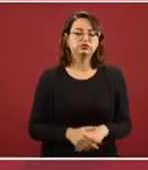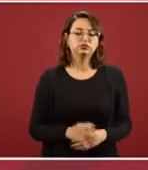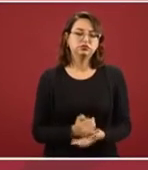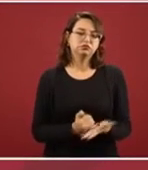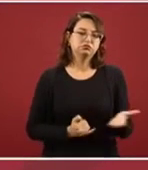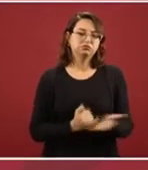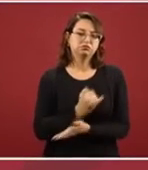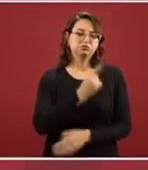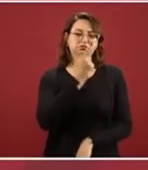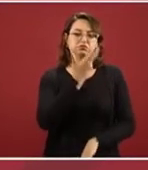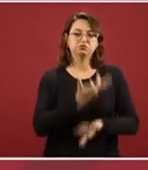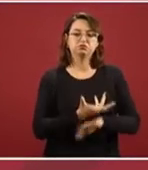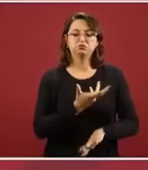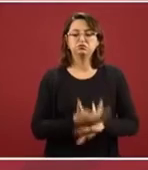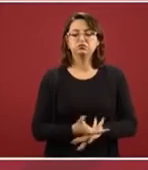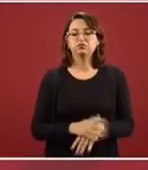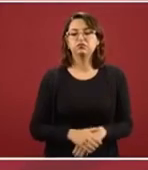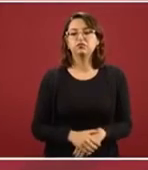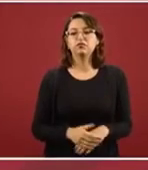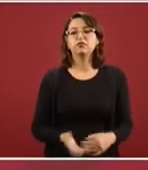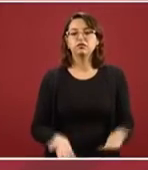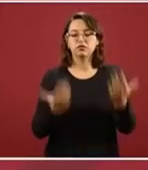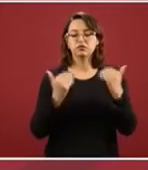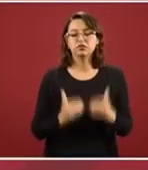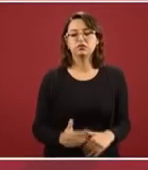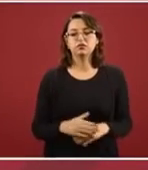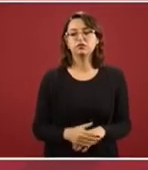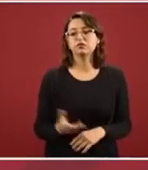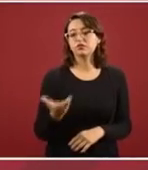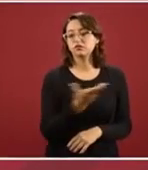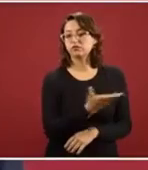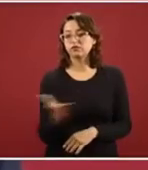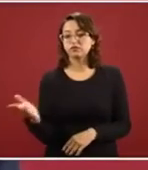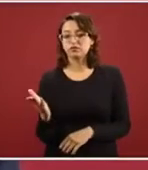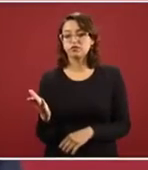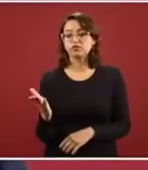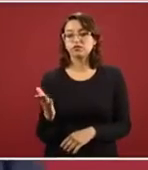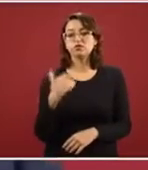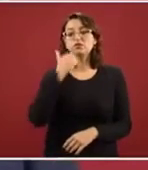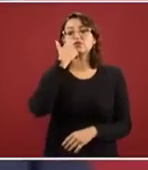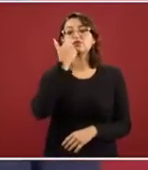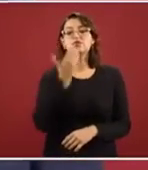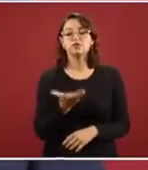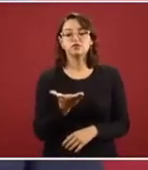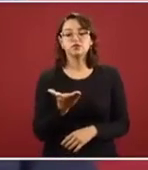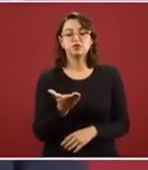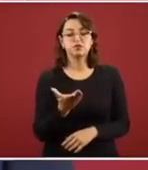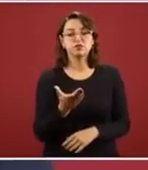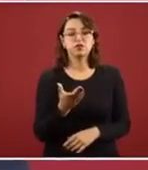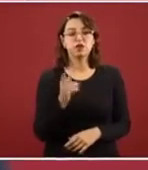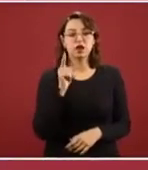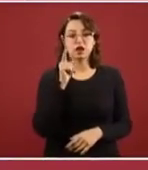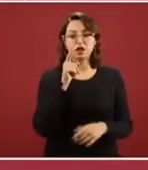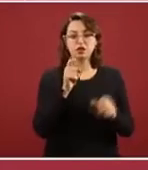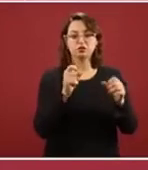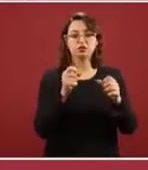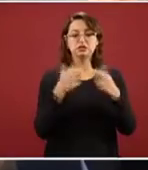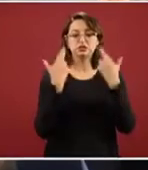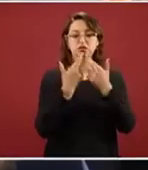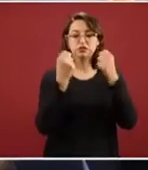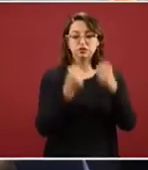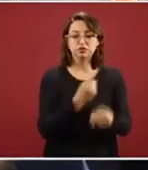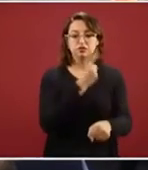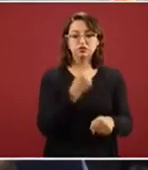resuelva en Estados Unidos. Acerca de la participación de ustedes, los que quieran asistir, es cosa de ponerse de acuerdo con